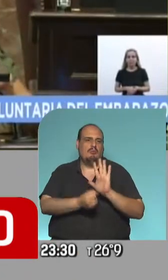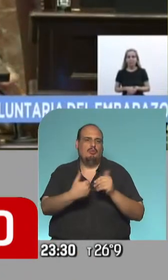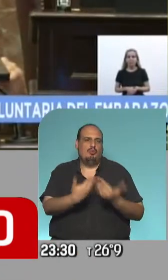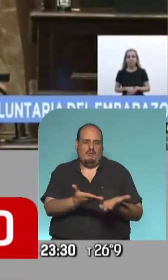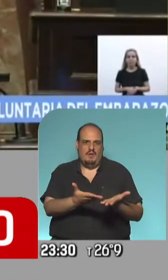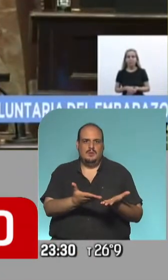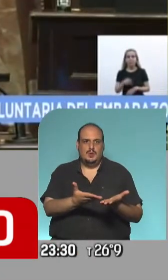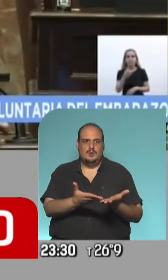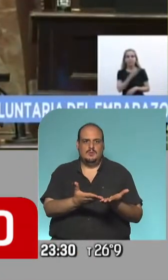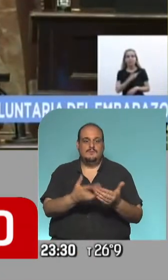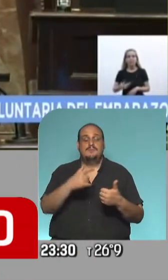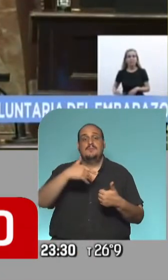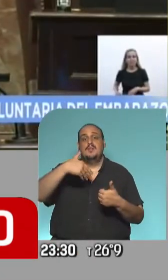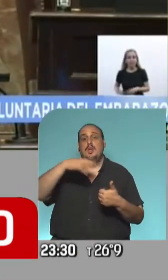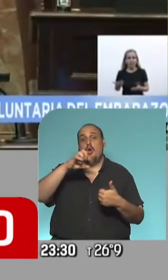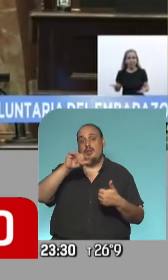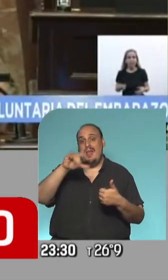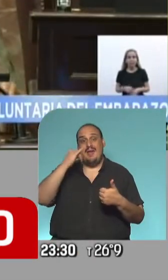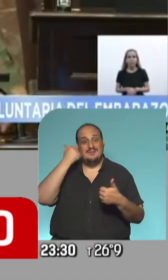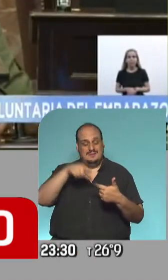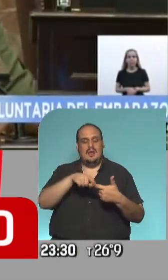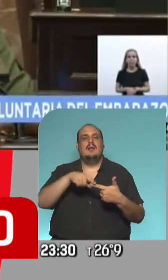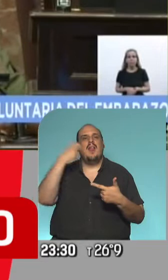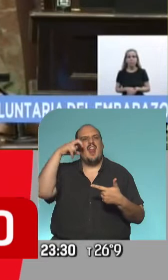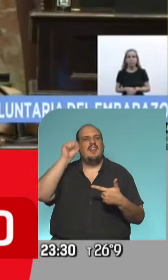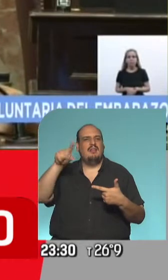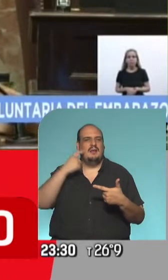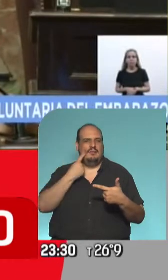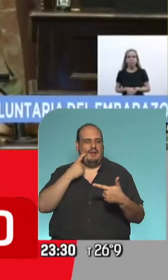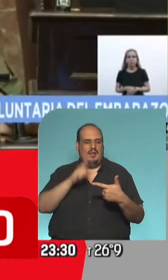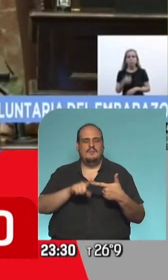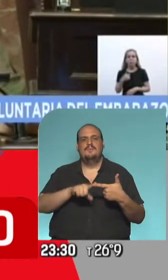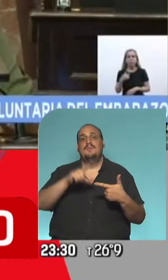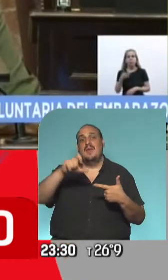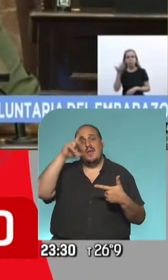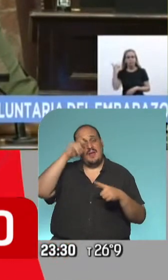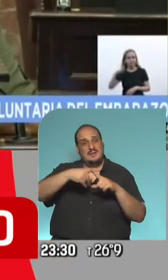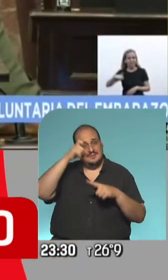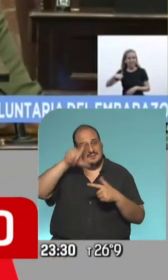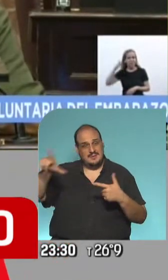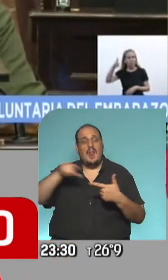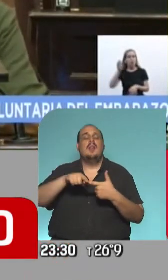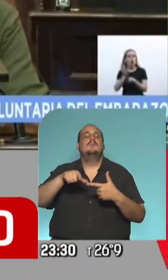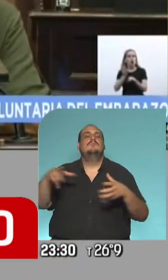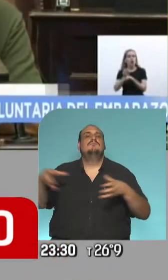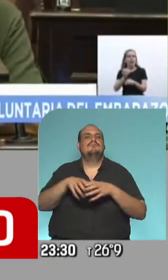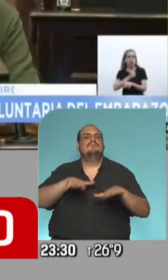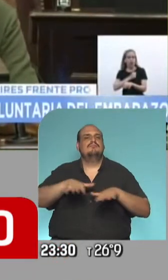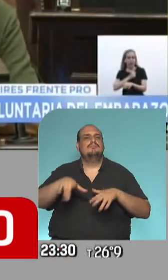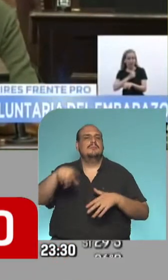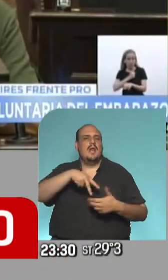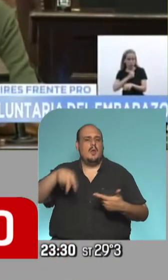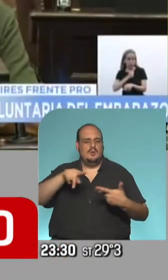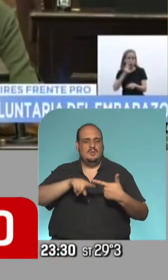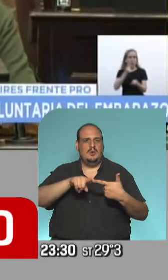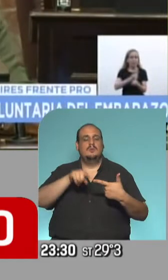aborto, que son Esther Amalis Olaya, radical de Entre Ríos, también Lucía Crexel del Movimiento Popular Neuquino y Sergio Levi del